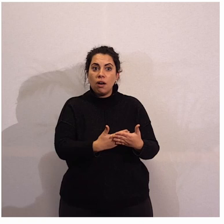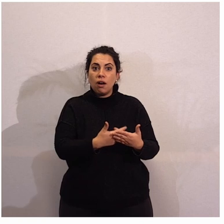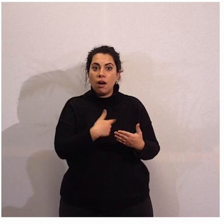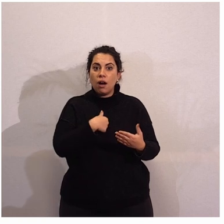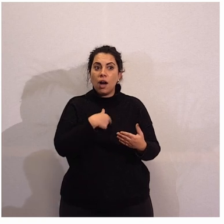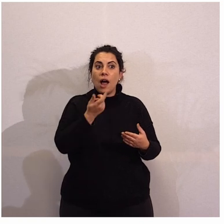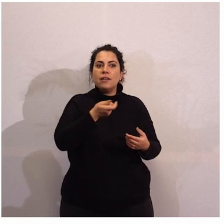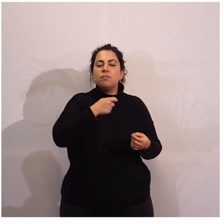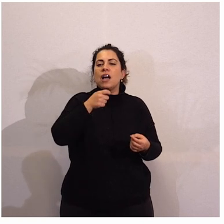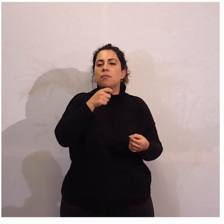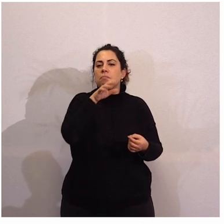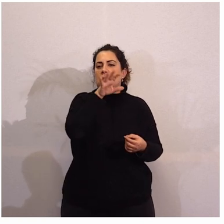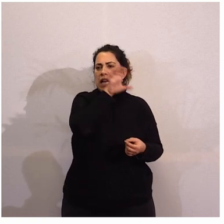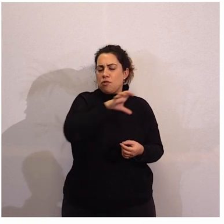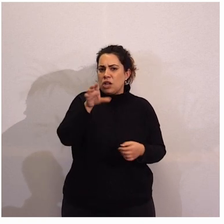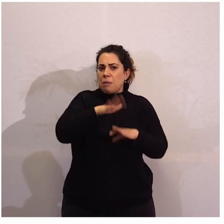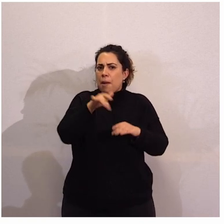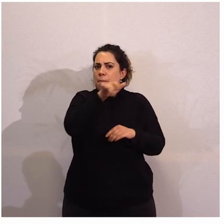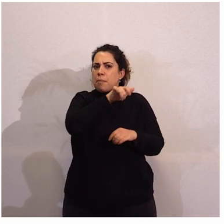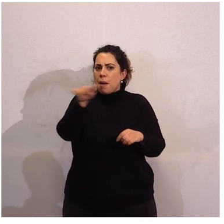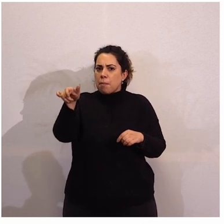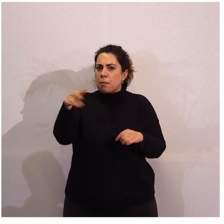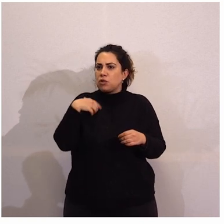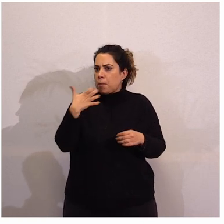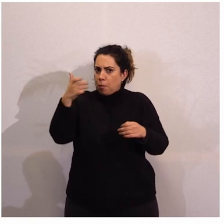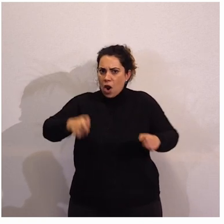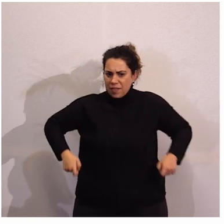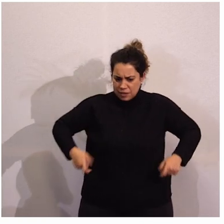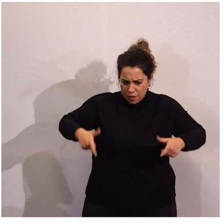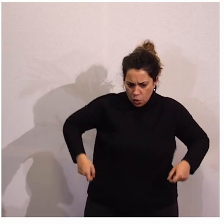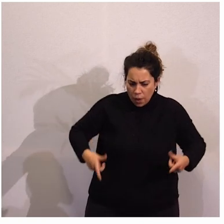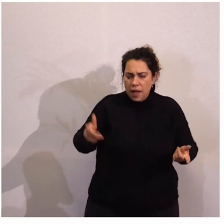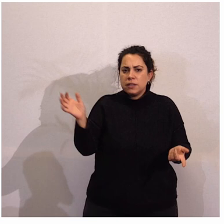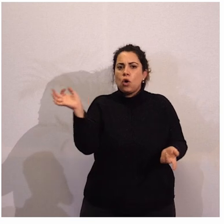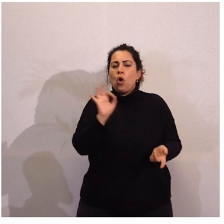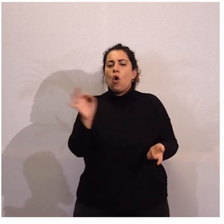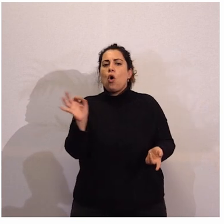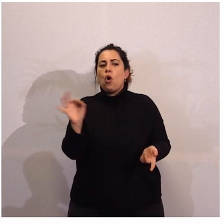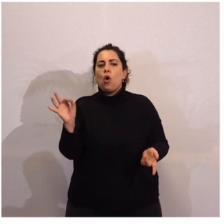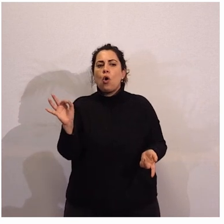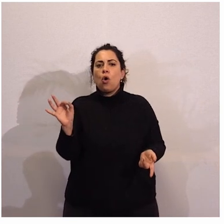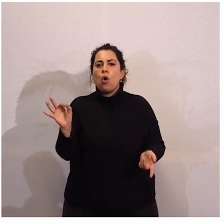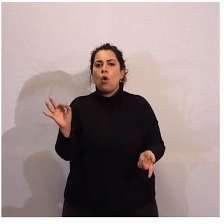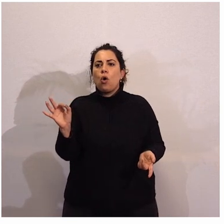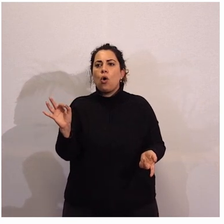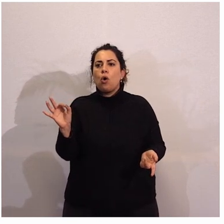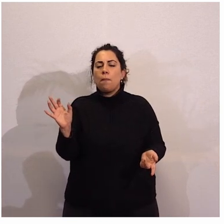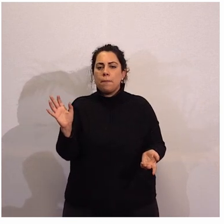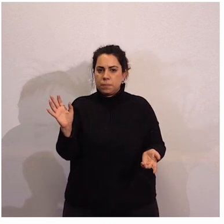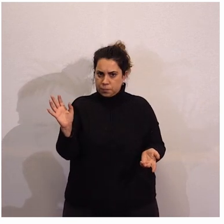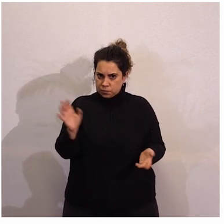Navidades. Para la gente que está en una silla de ruedas, para dejar la gente, que la gente no vaya